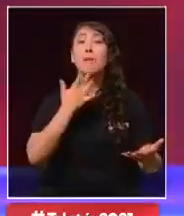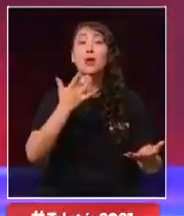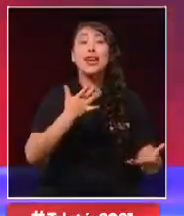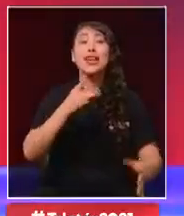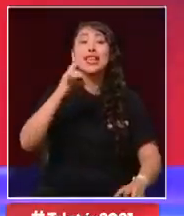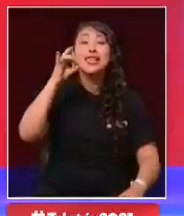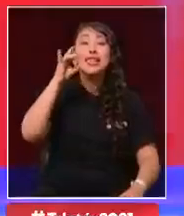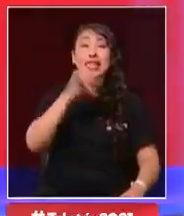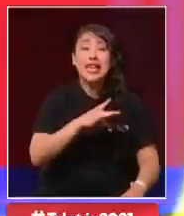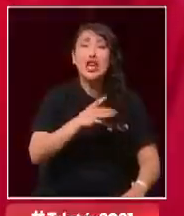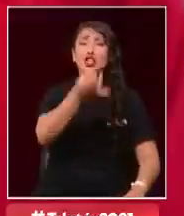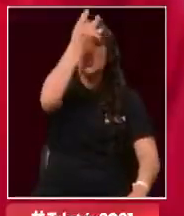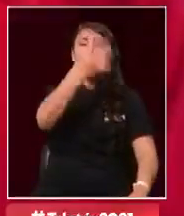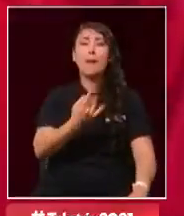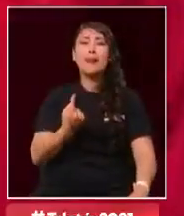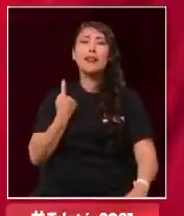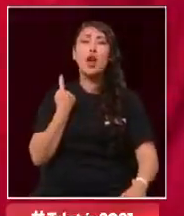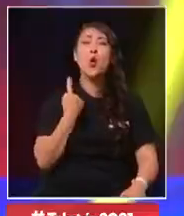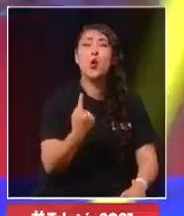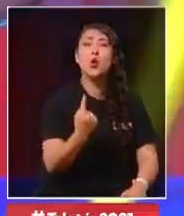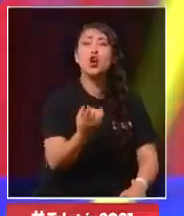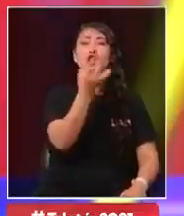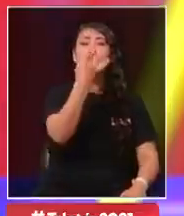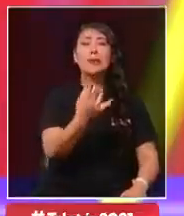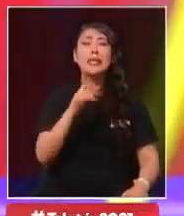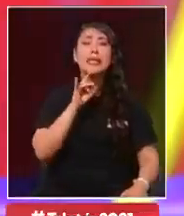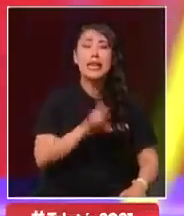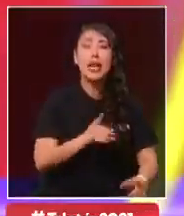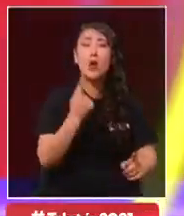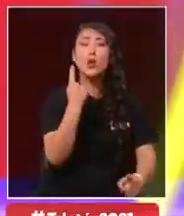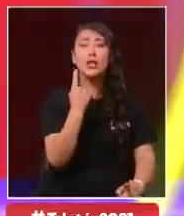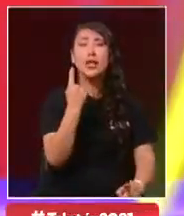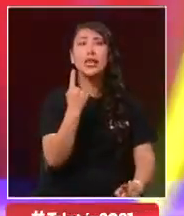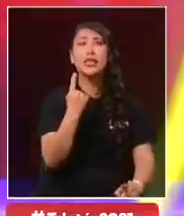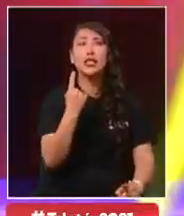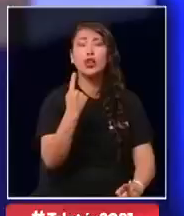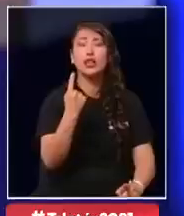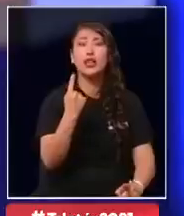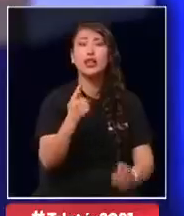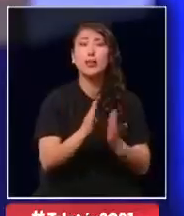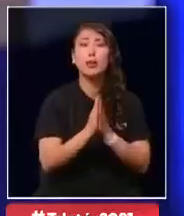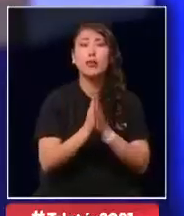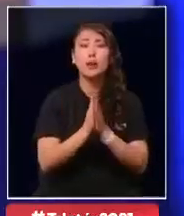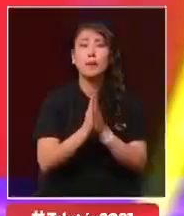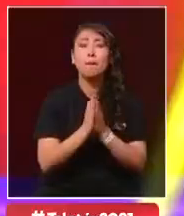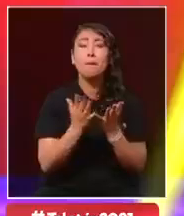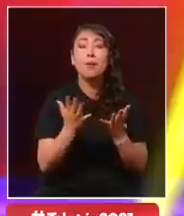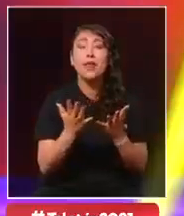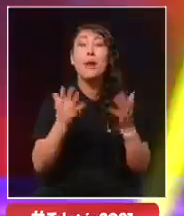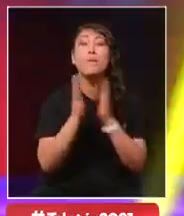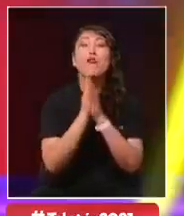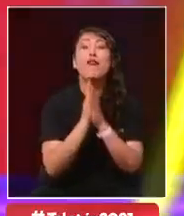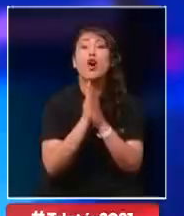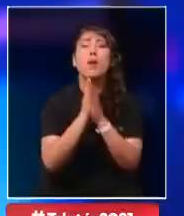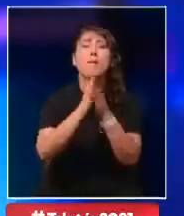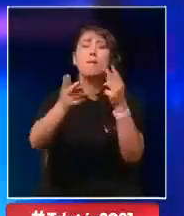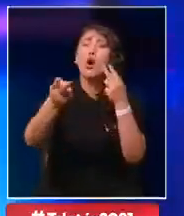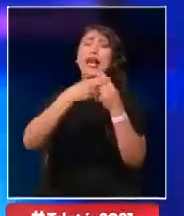es uno solo. Uno solo. Chile unido por la